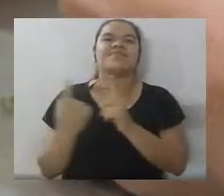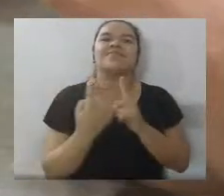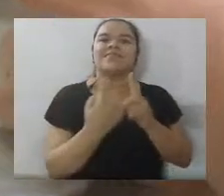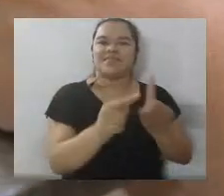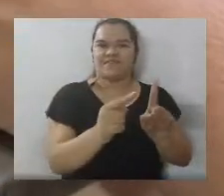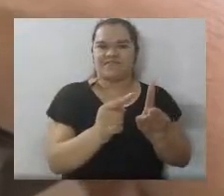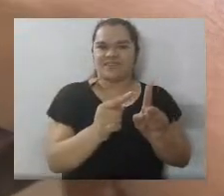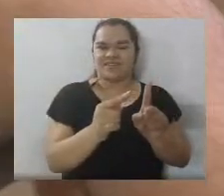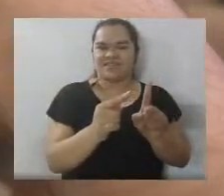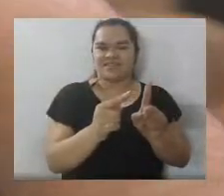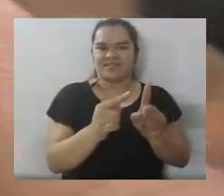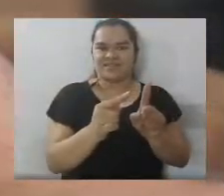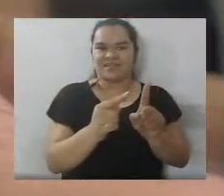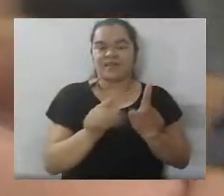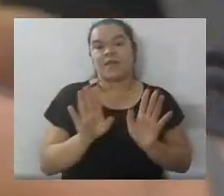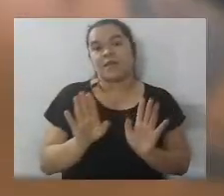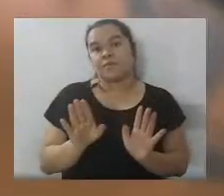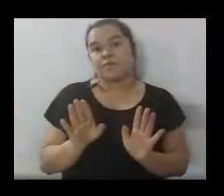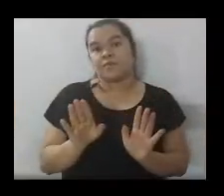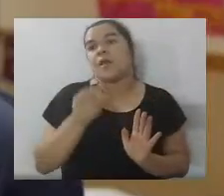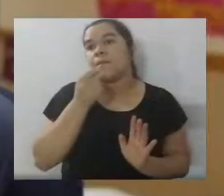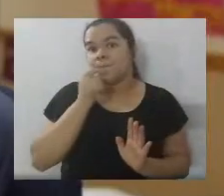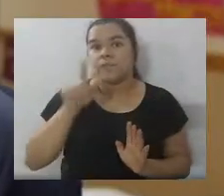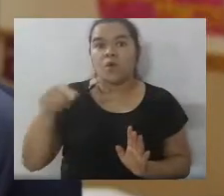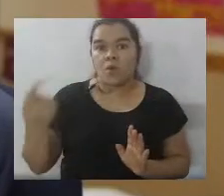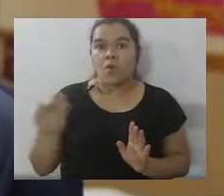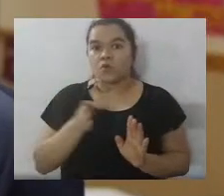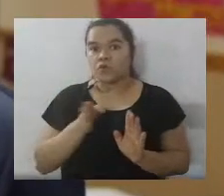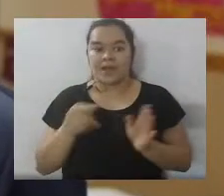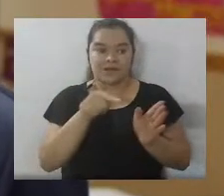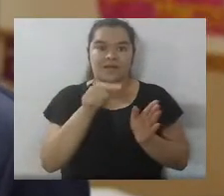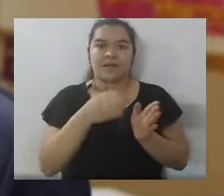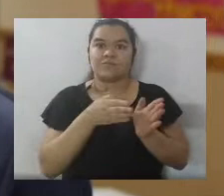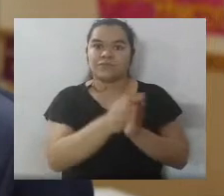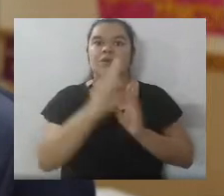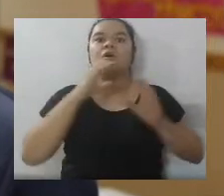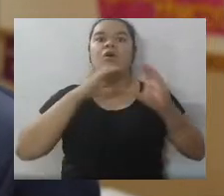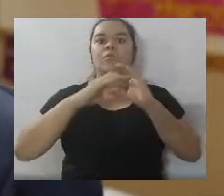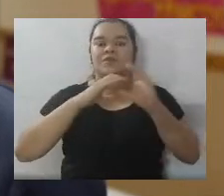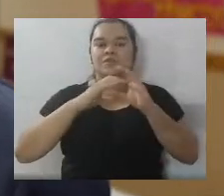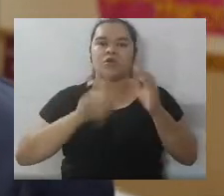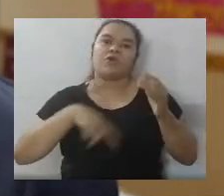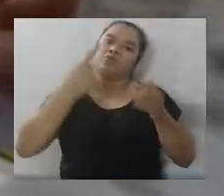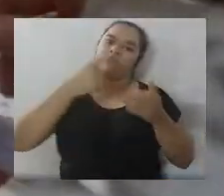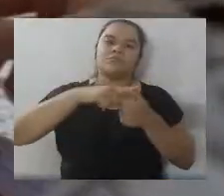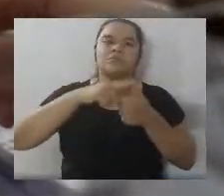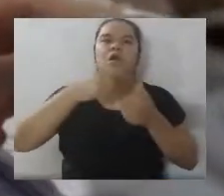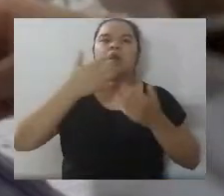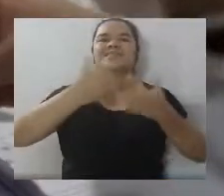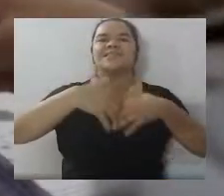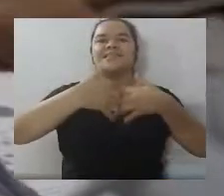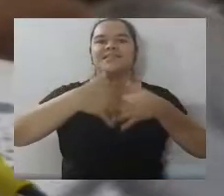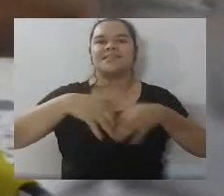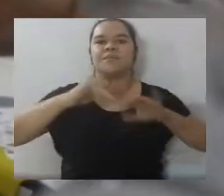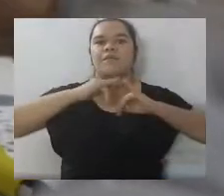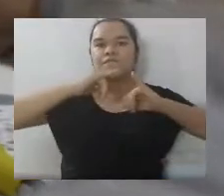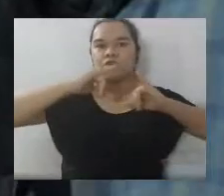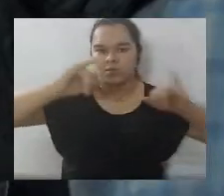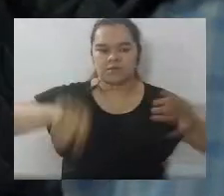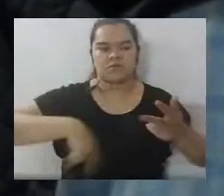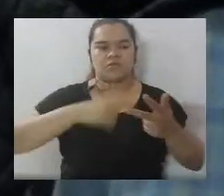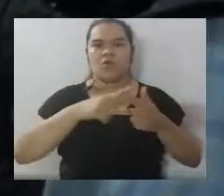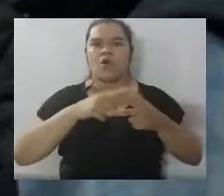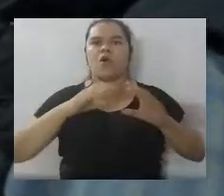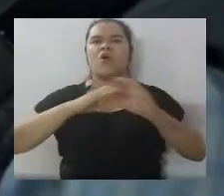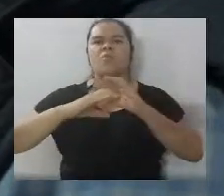las orientaciones, por ejemplo, las más avanzadas en telecomunicaciones, tenemos sistemas de información, teoría de